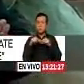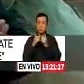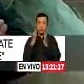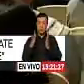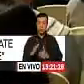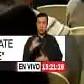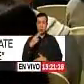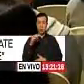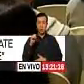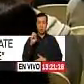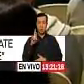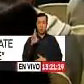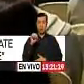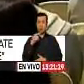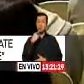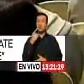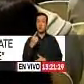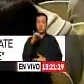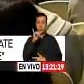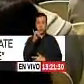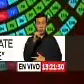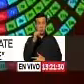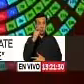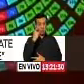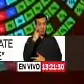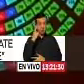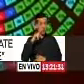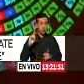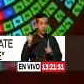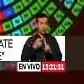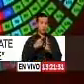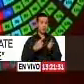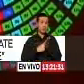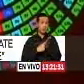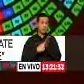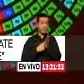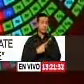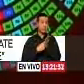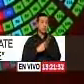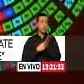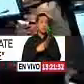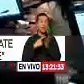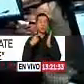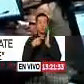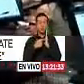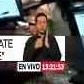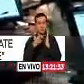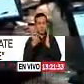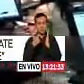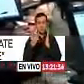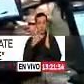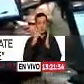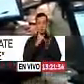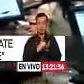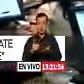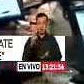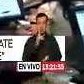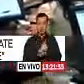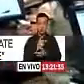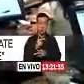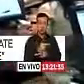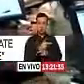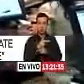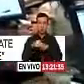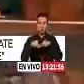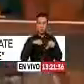Homero Castañer, quien indicó que este jueves se realizará el primer debate para derogar este impuesto, luego que la semana pasada el Consejo